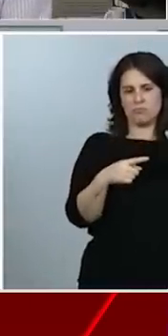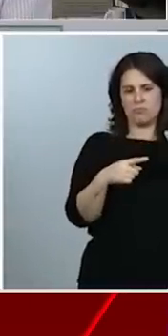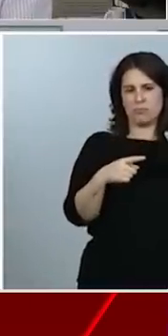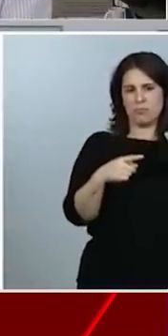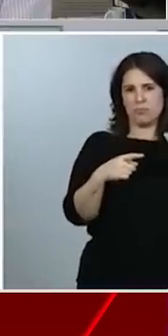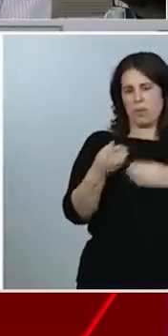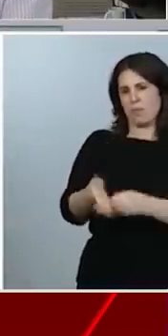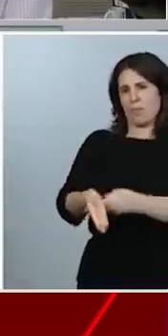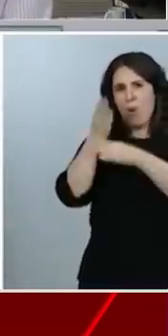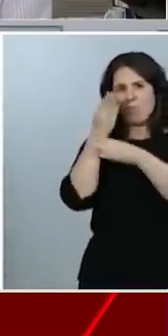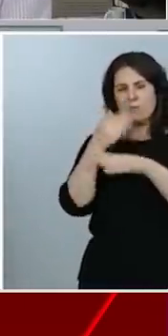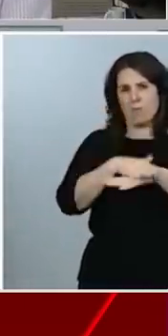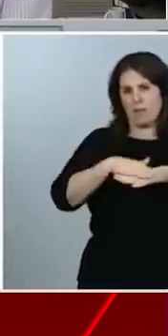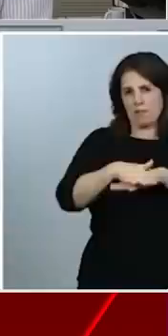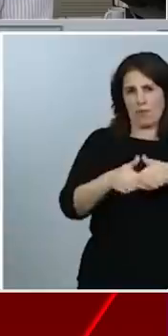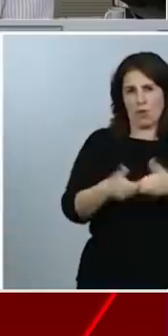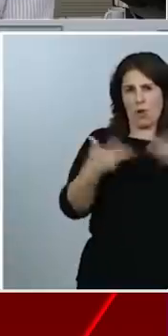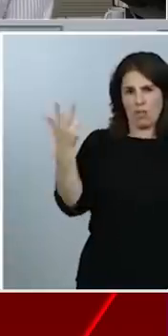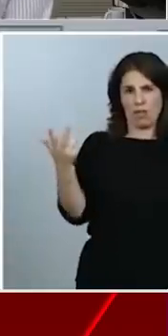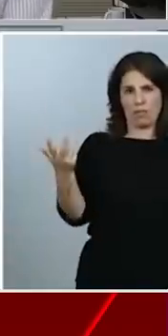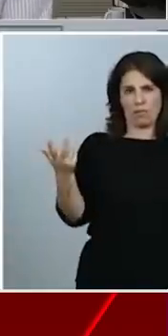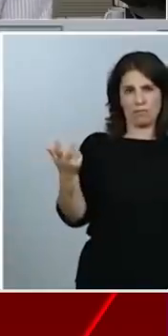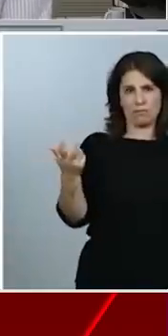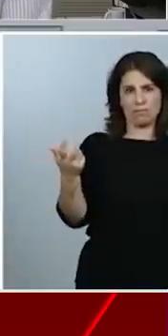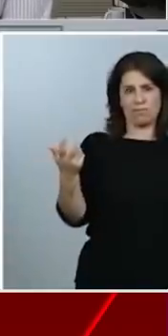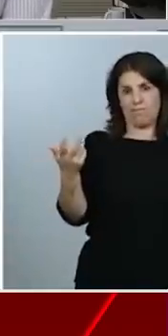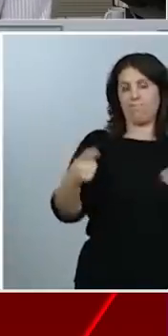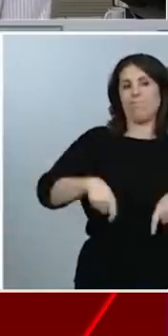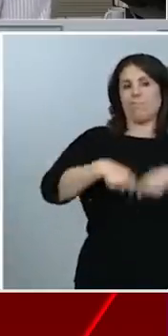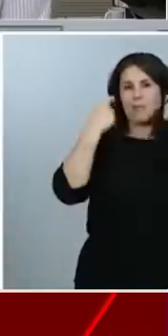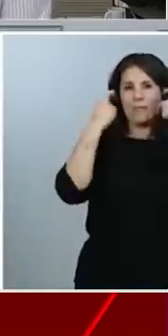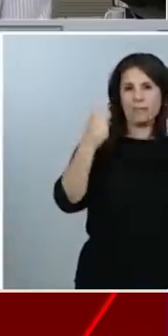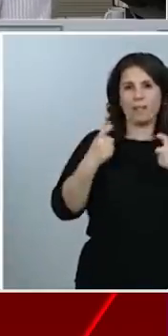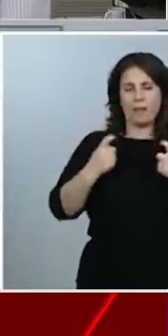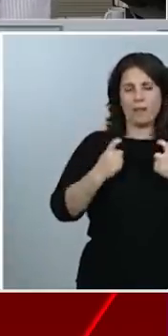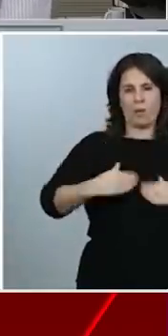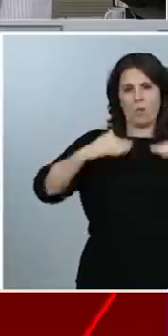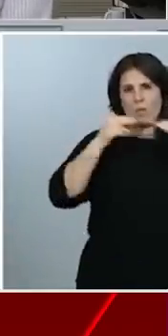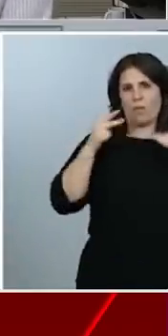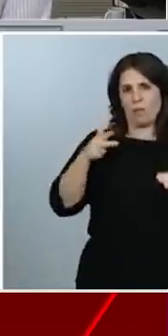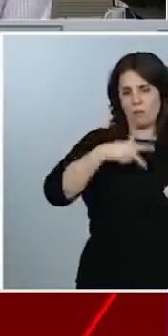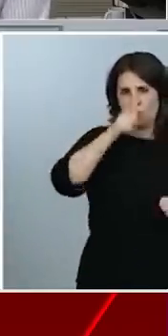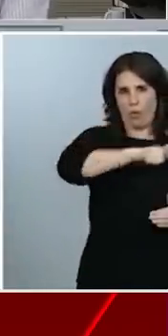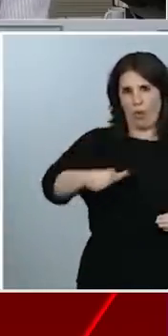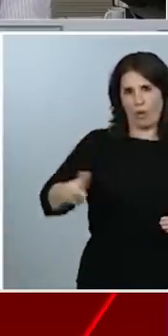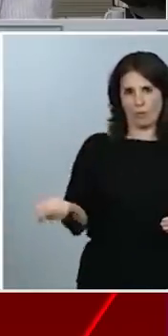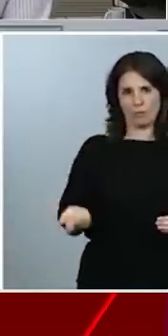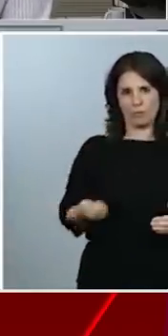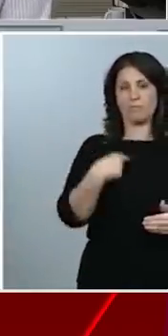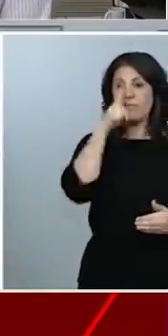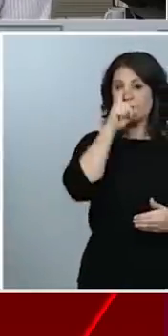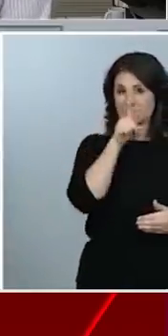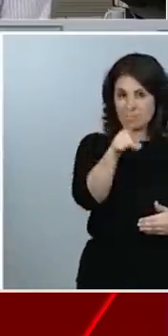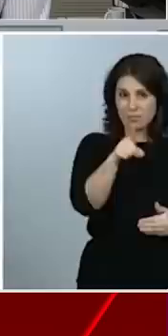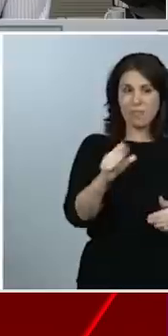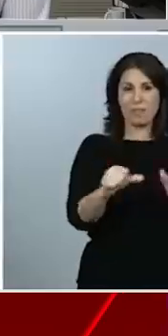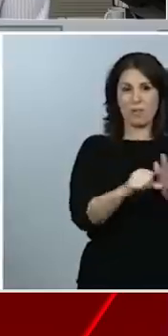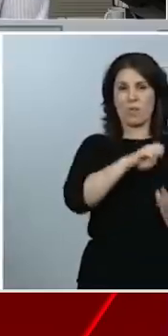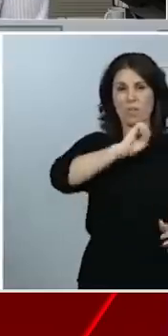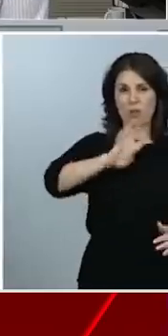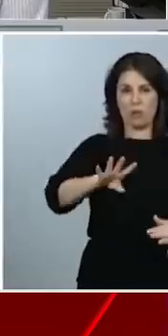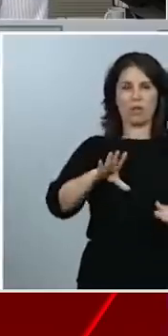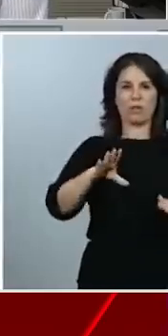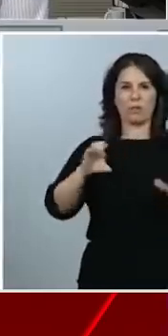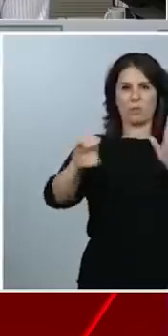dicen cuando los demás lo que estamos contando son cosas que son obvias y que se soportan por hechos continuos. O sea, lo que está describiendo Vicente Vallés es el comportamiento de la